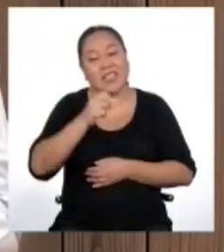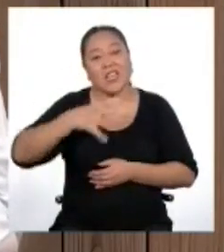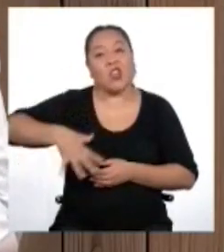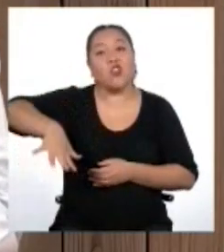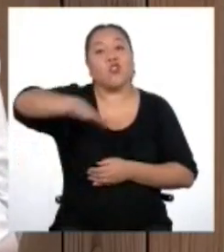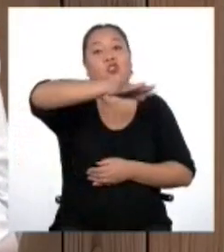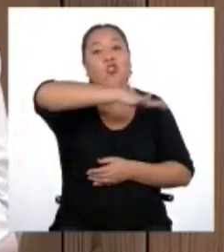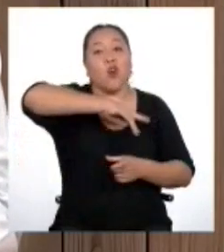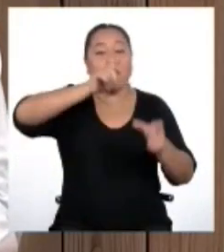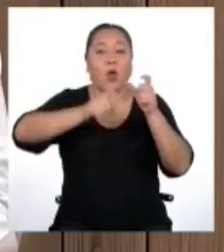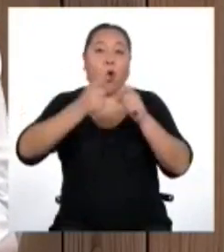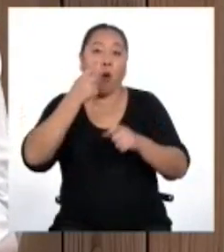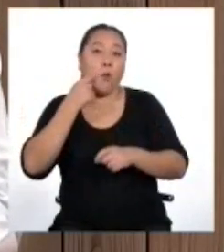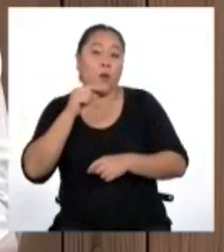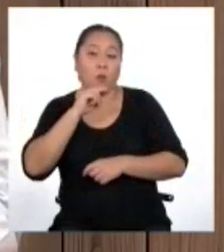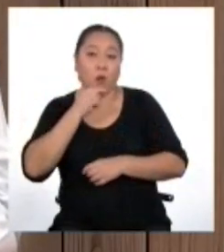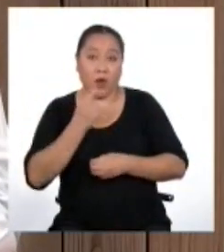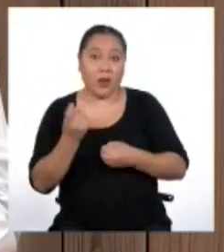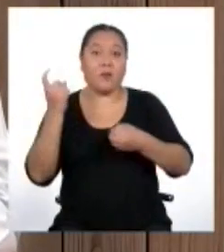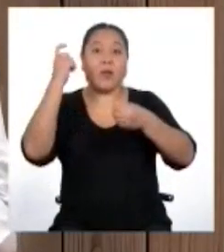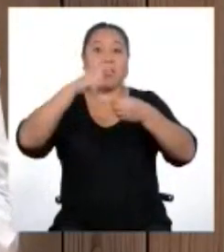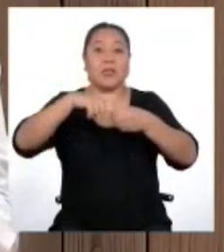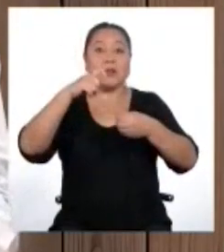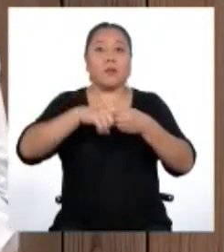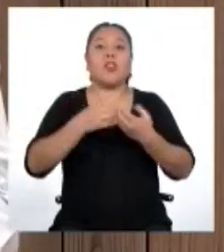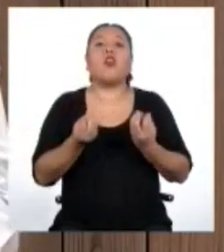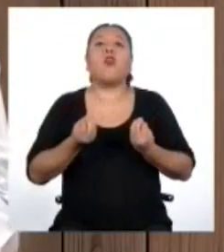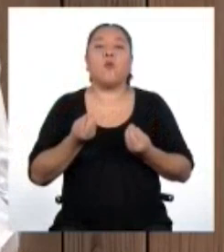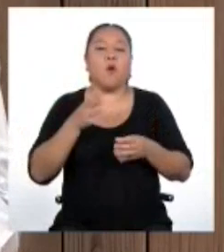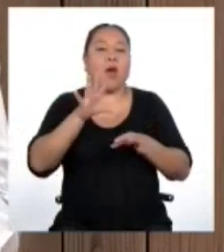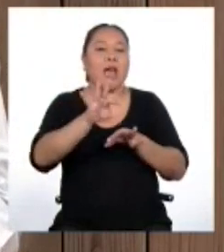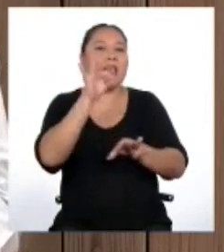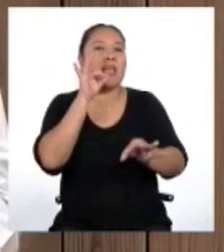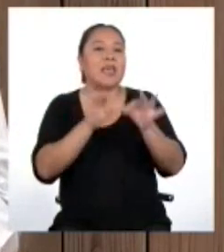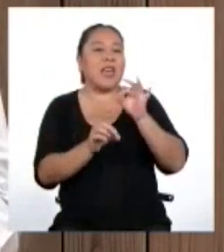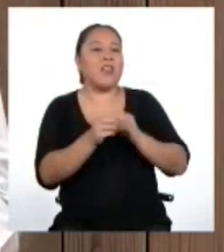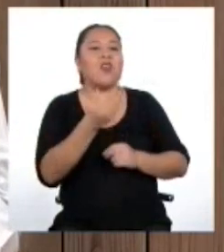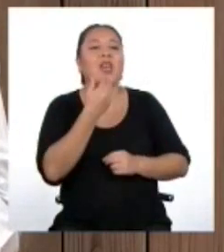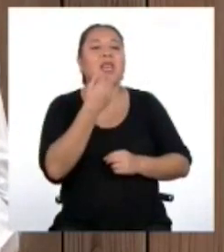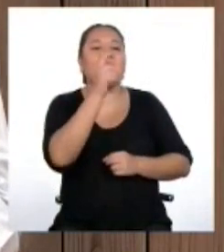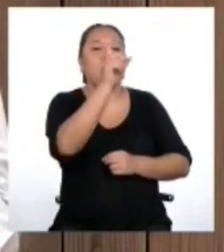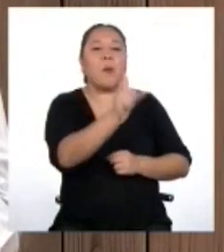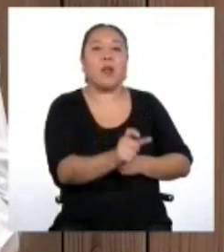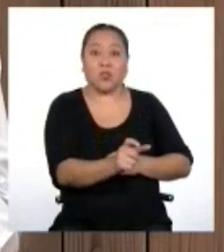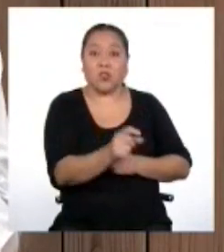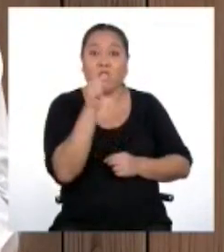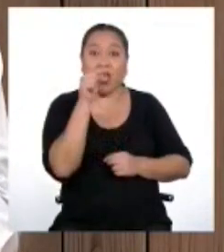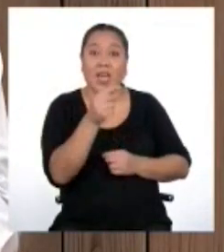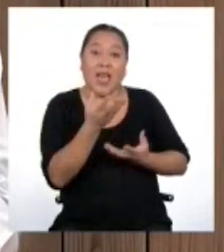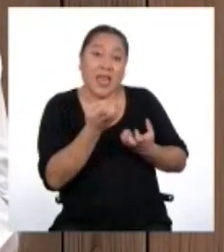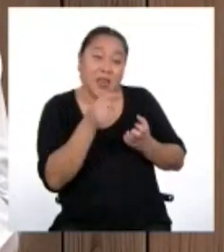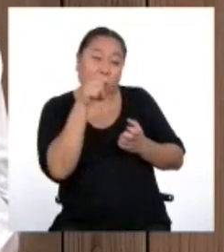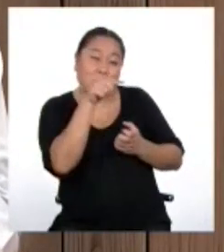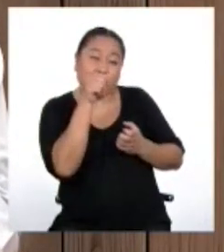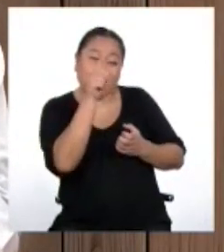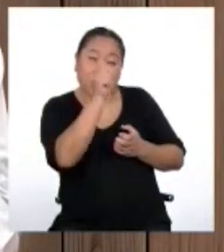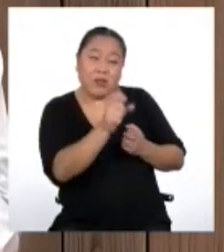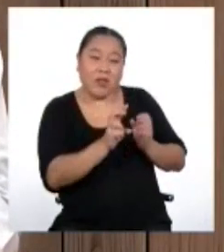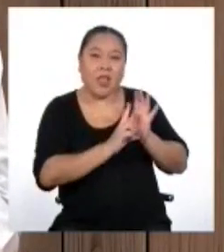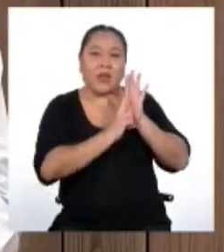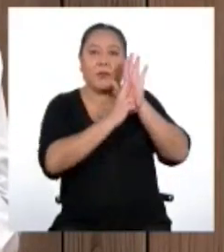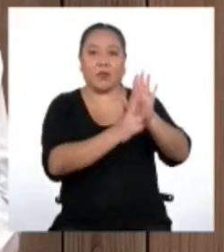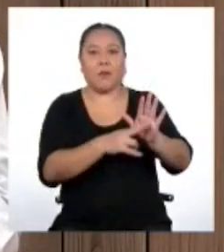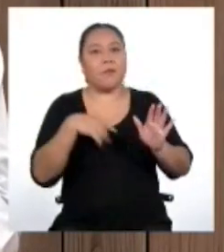hacemos al momento de votar es participar eligiendo a aquellas personas que queremos que nos representen. Votamos por las